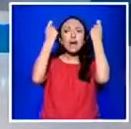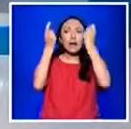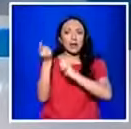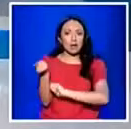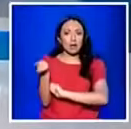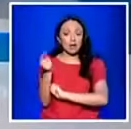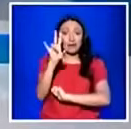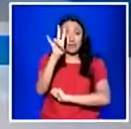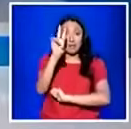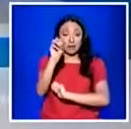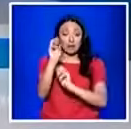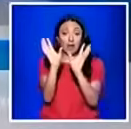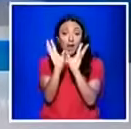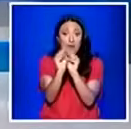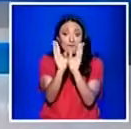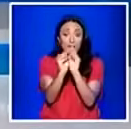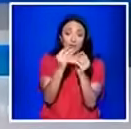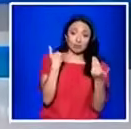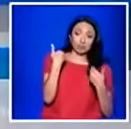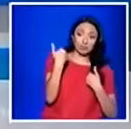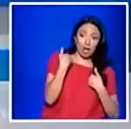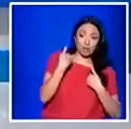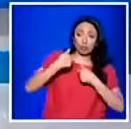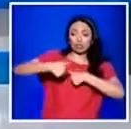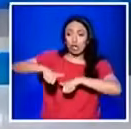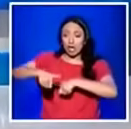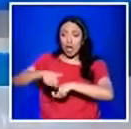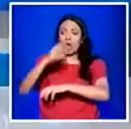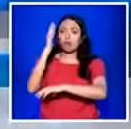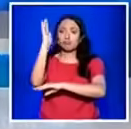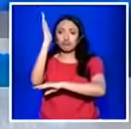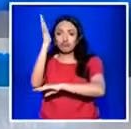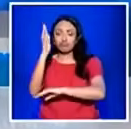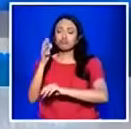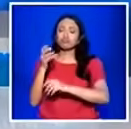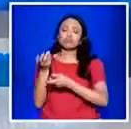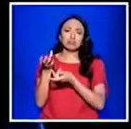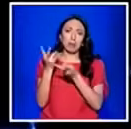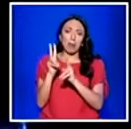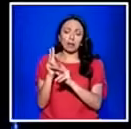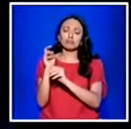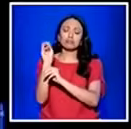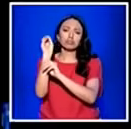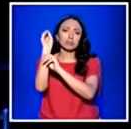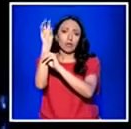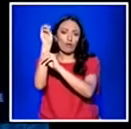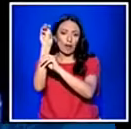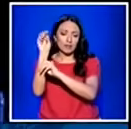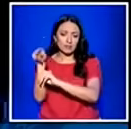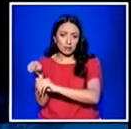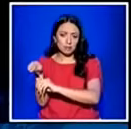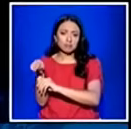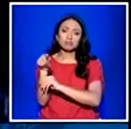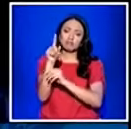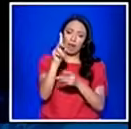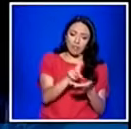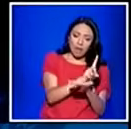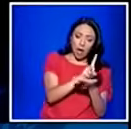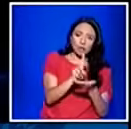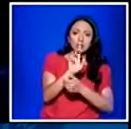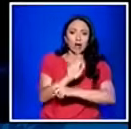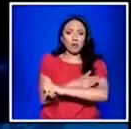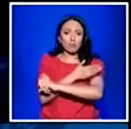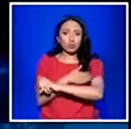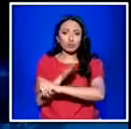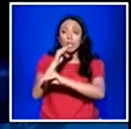70 eventos, entre obras, talleres, conversatorios y clases magistrales, espectáculos de danza y música, con